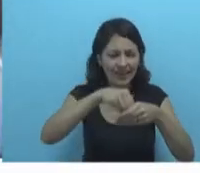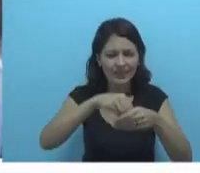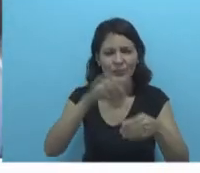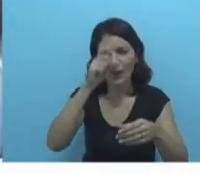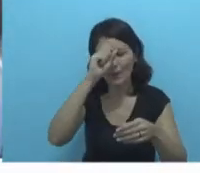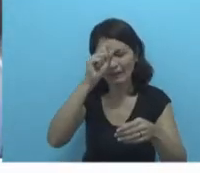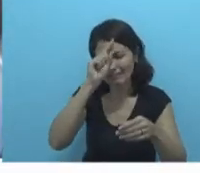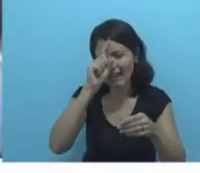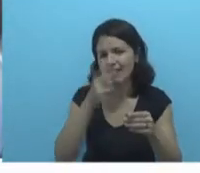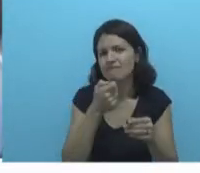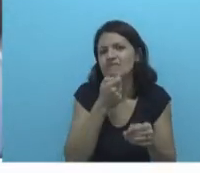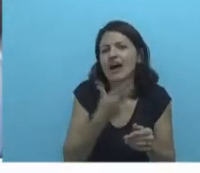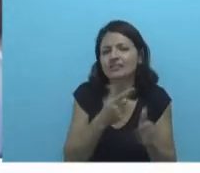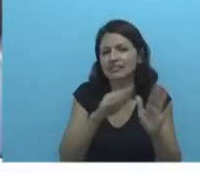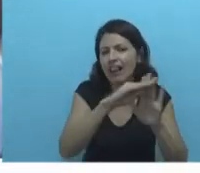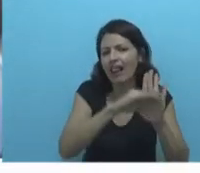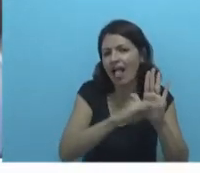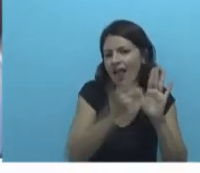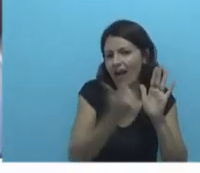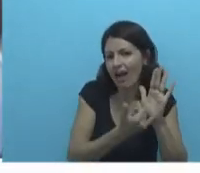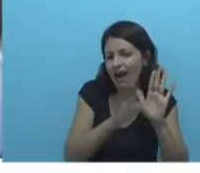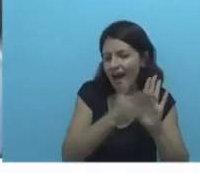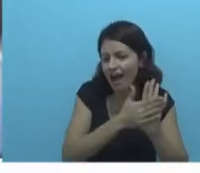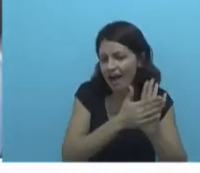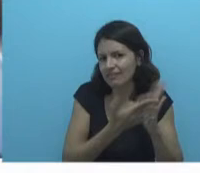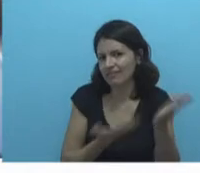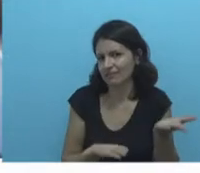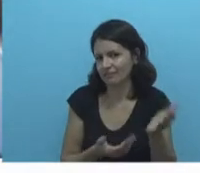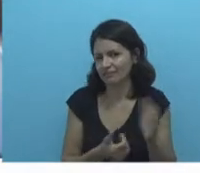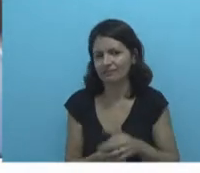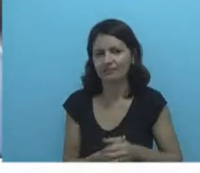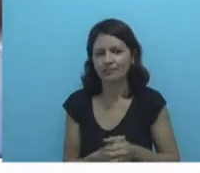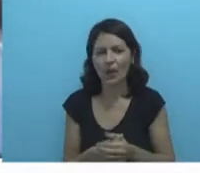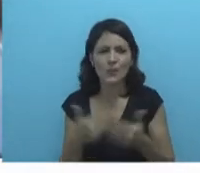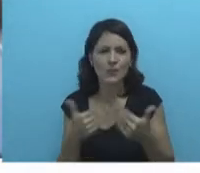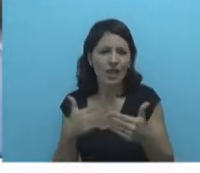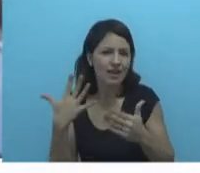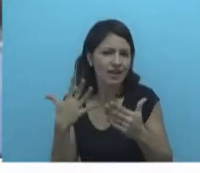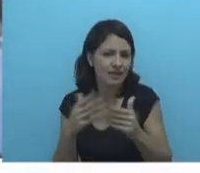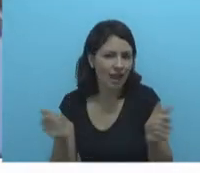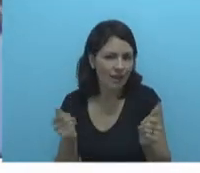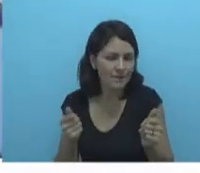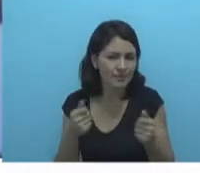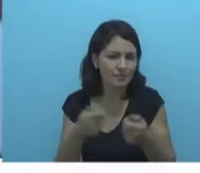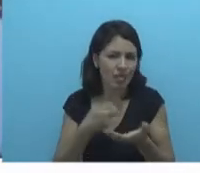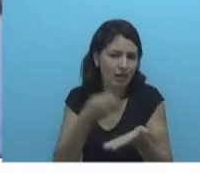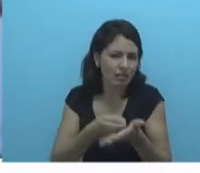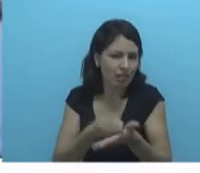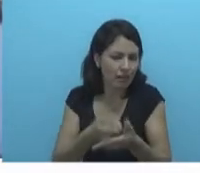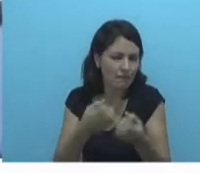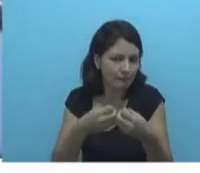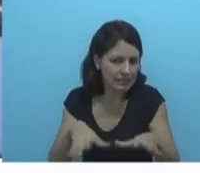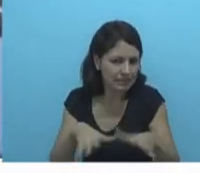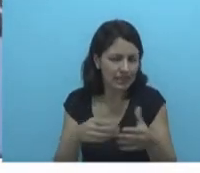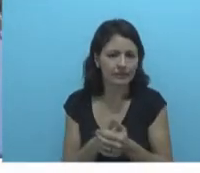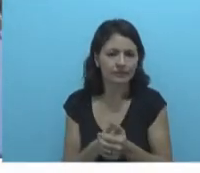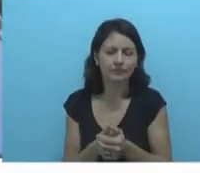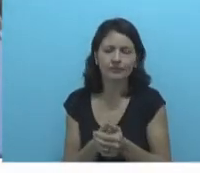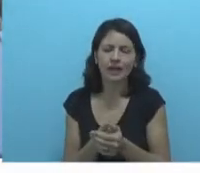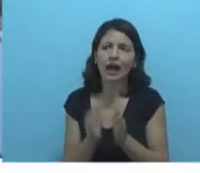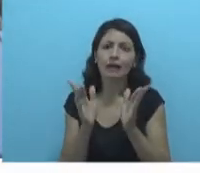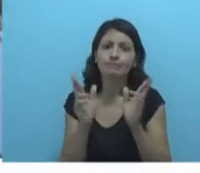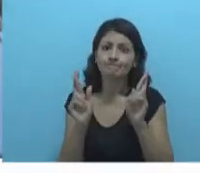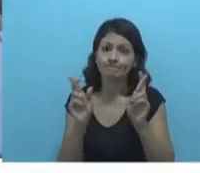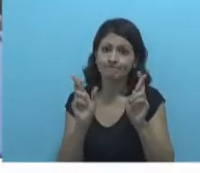este reconocimiento puede rápidamente operativizarse. Esperamos que el Gobierno Provincial en este sentido se haga eco de